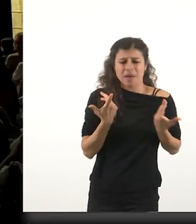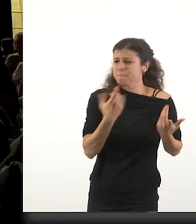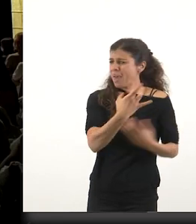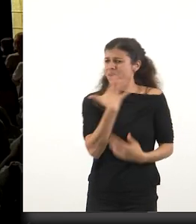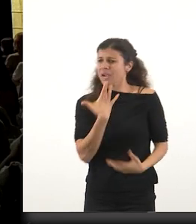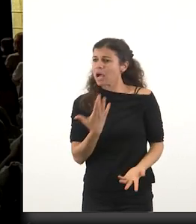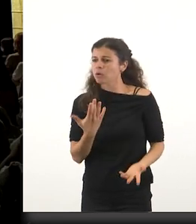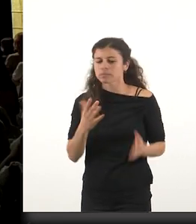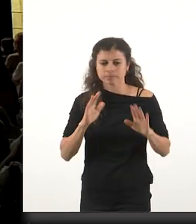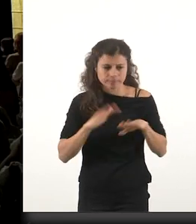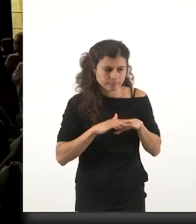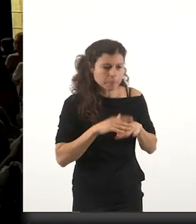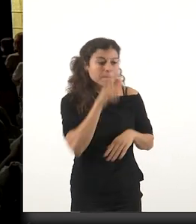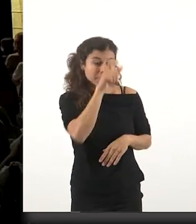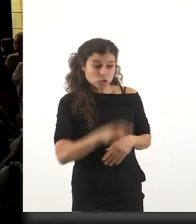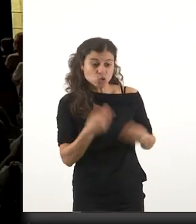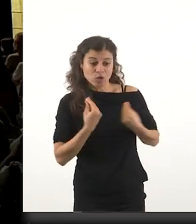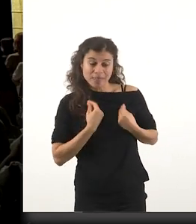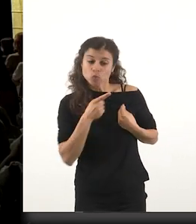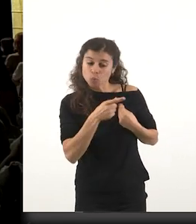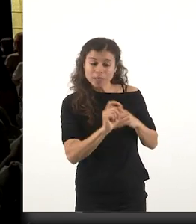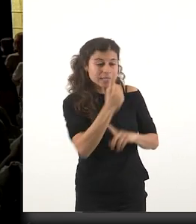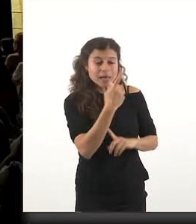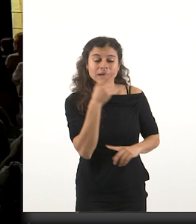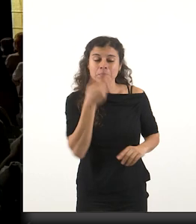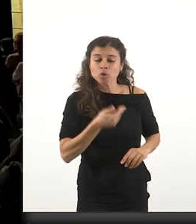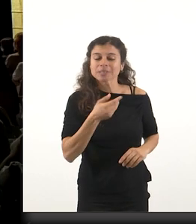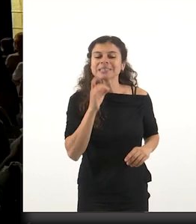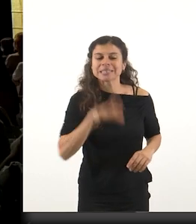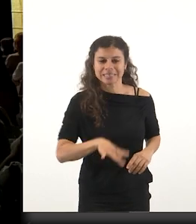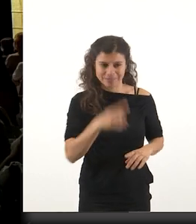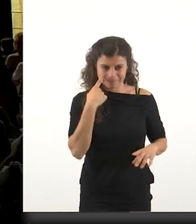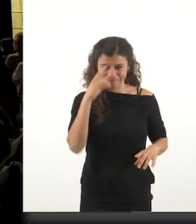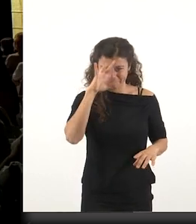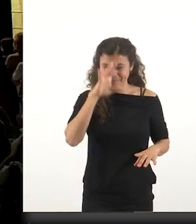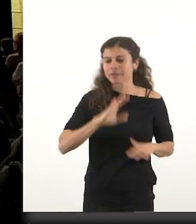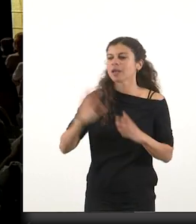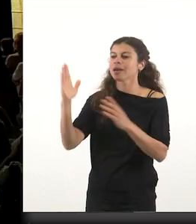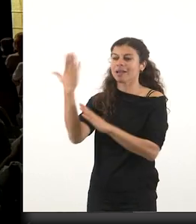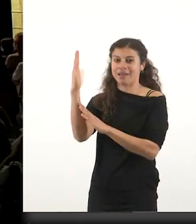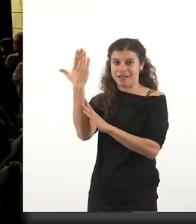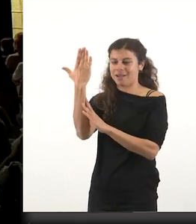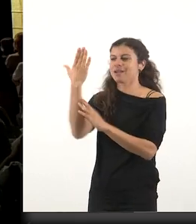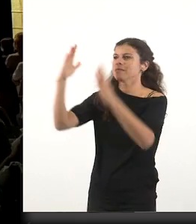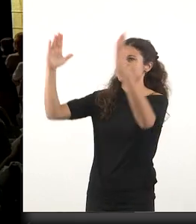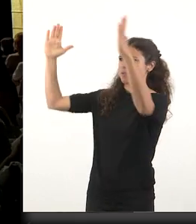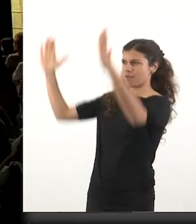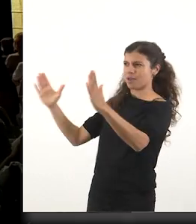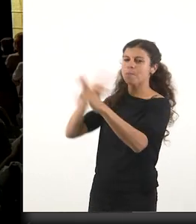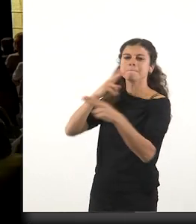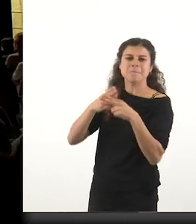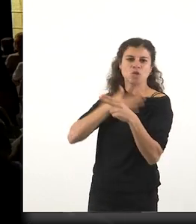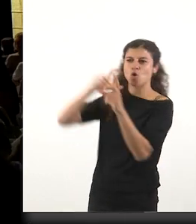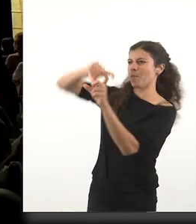Antonio. Me dice, Mari Carmen, la persona de tu vida va a flipar de quién es. Y va la Mari Carmen con todo su arte y me pone un pedazo de espejo con mi nombre y me da apellido